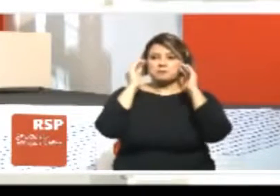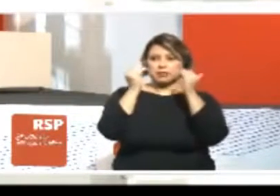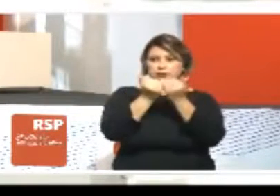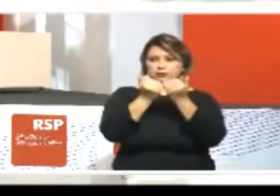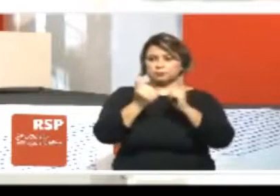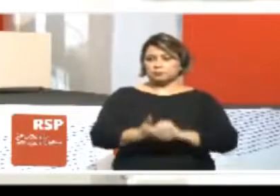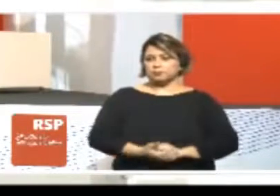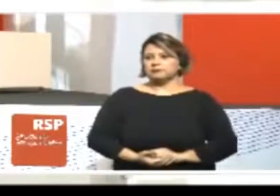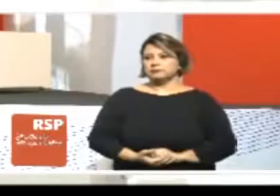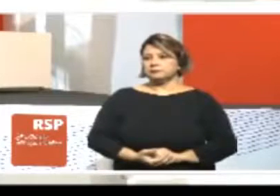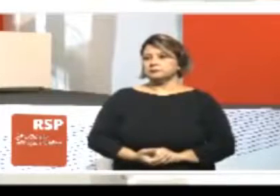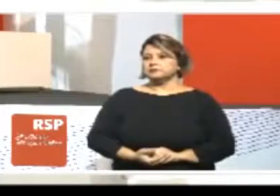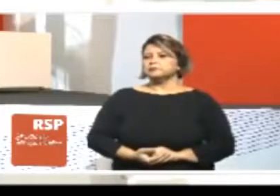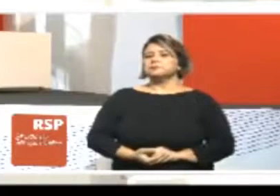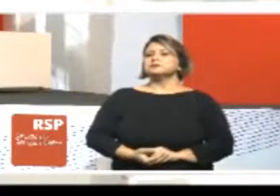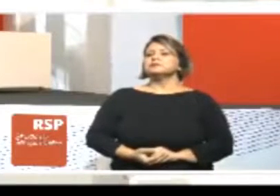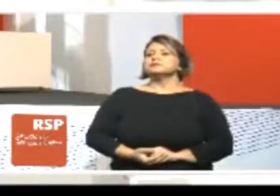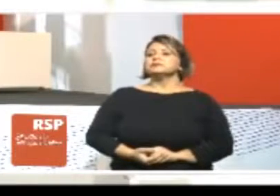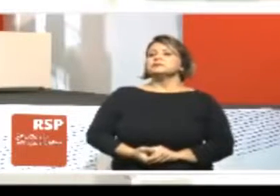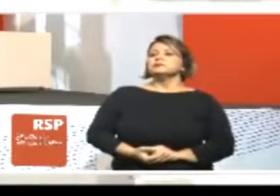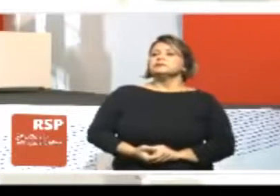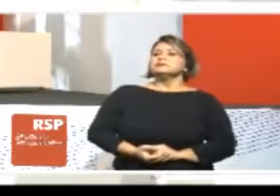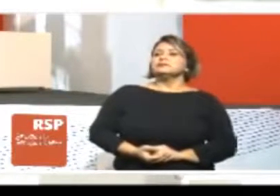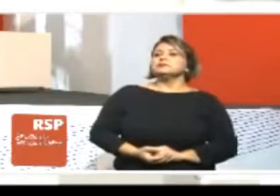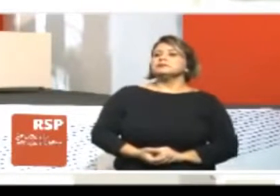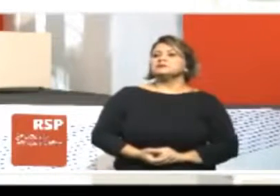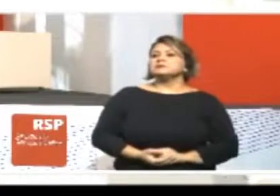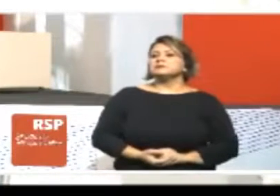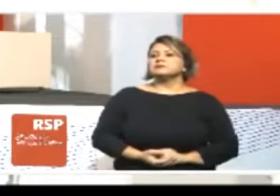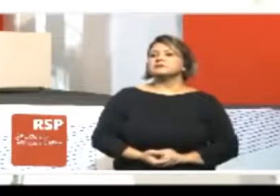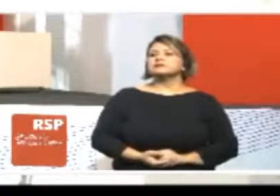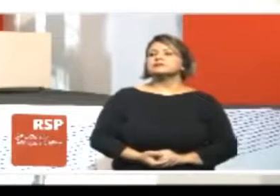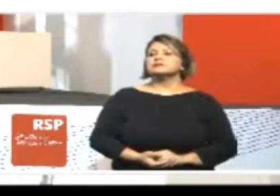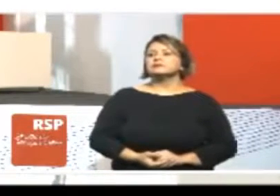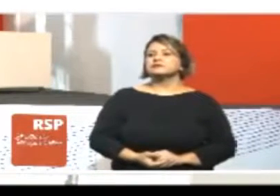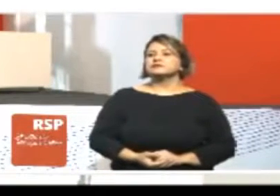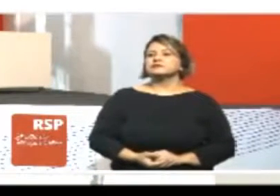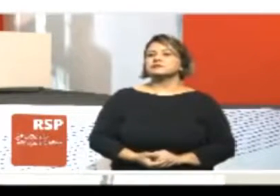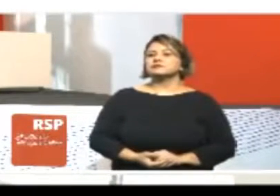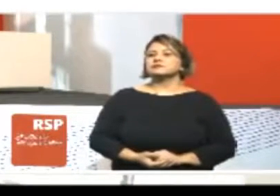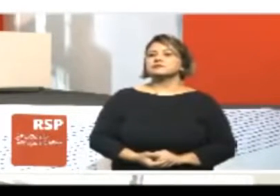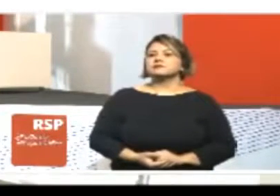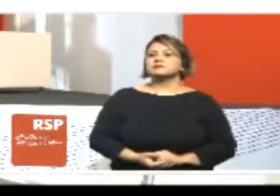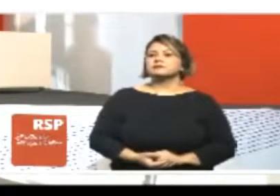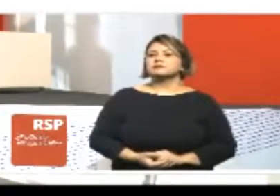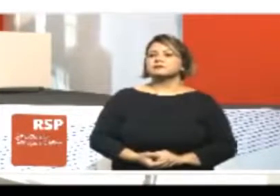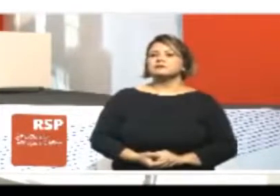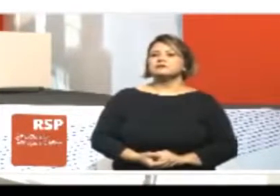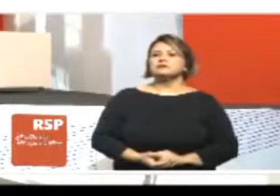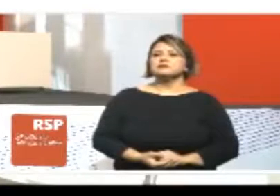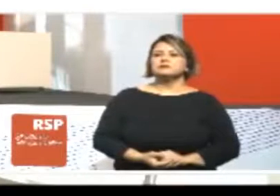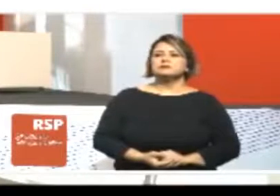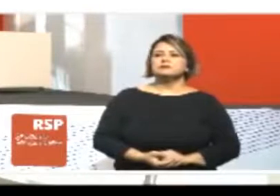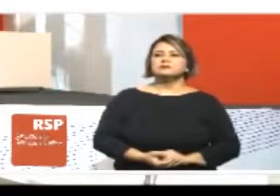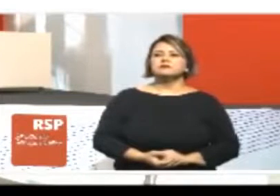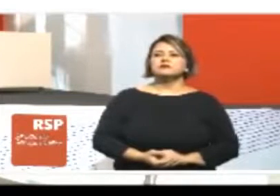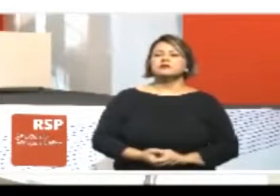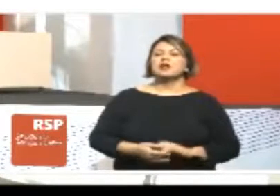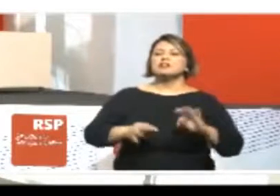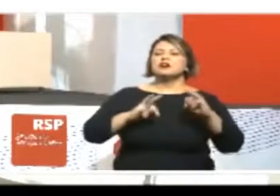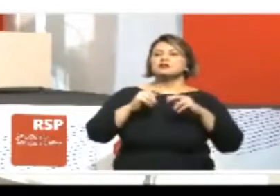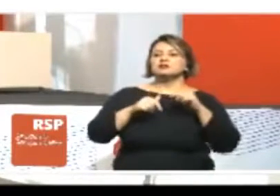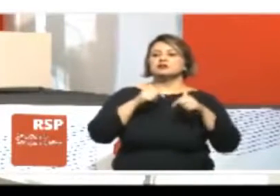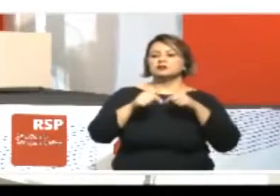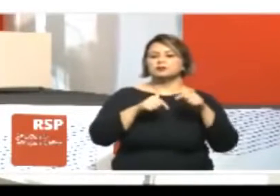Ay, Dios. Estos son todos los trabajos que hubo. Vemos que en el 2004 solamente hubo